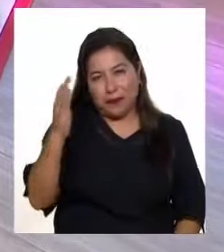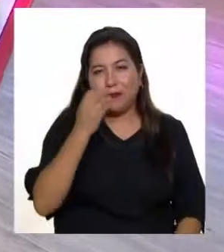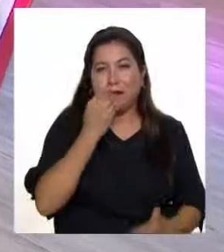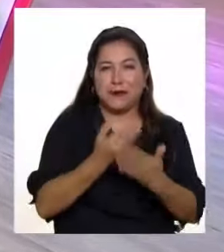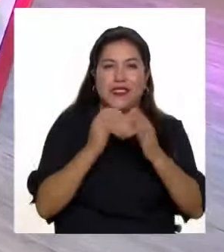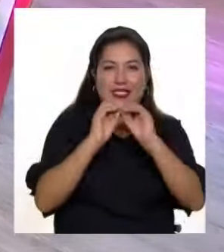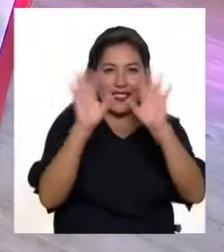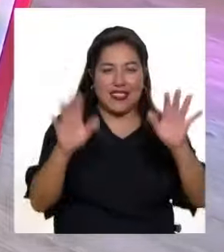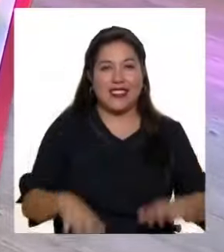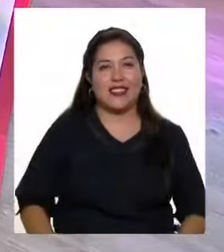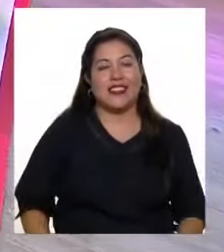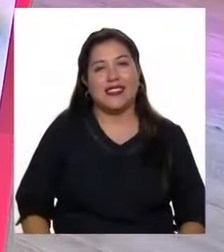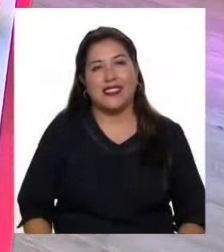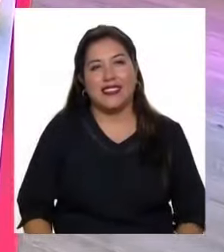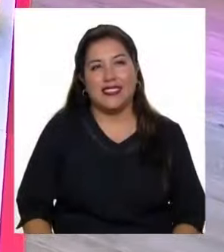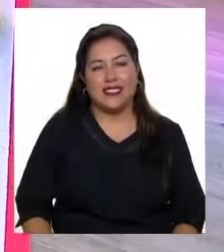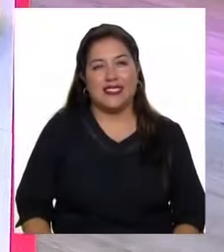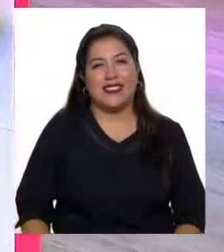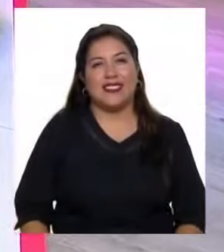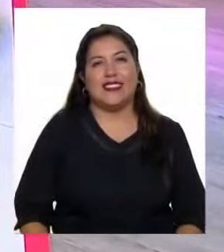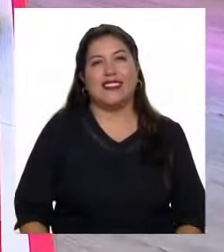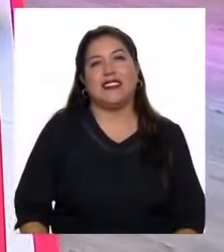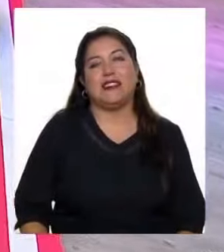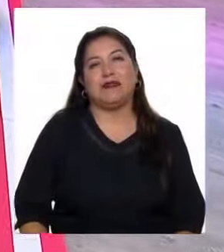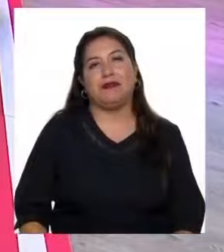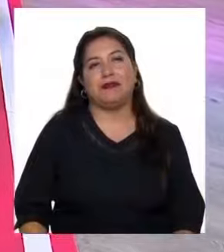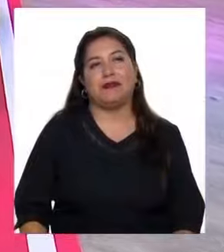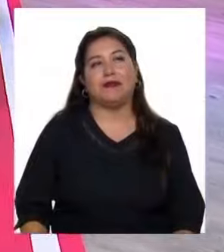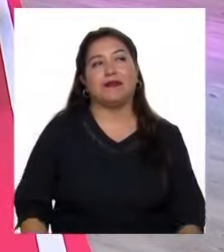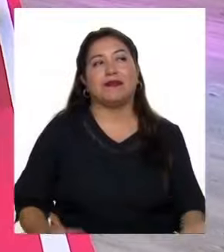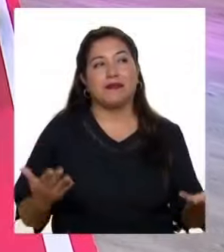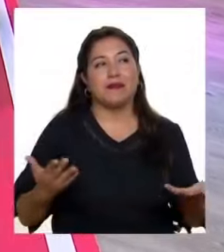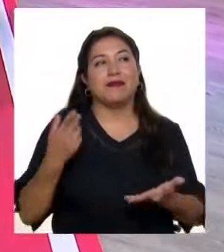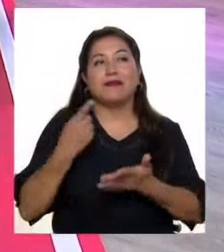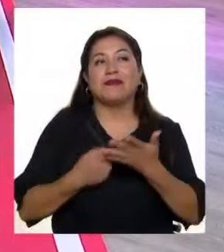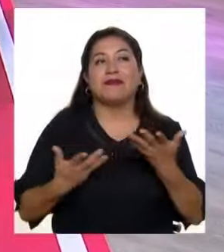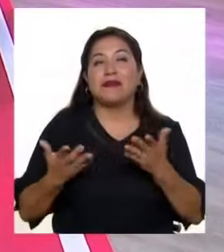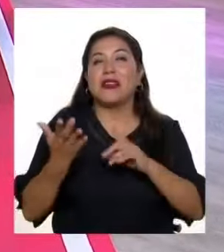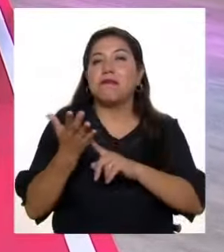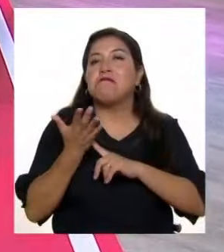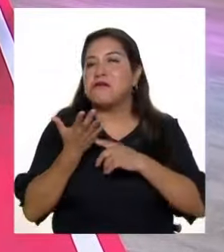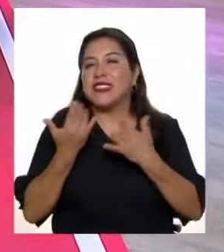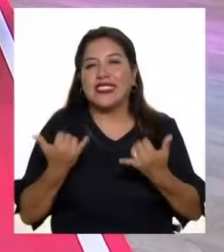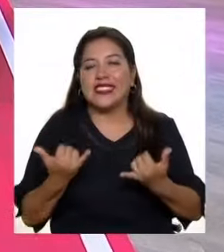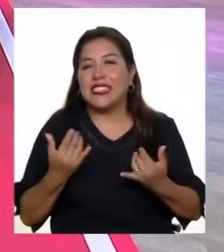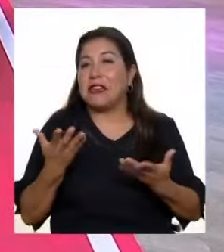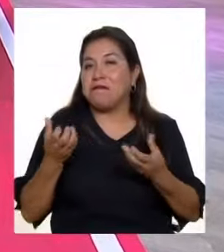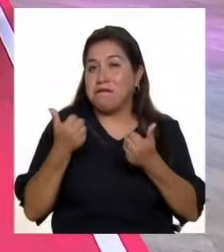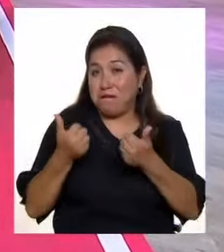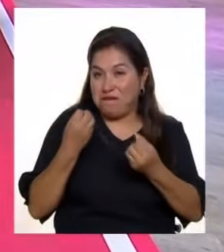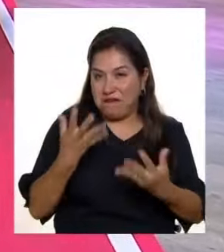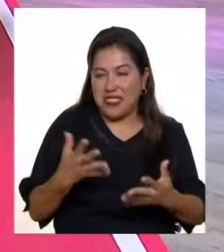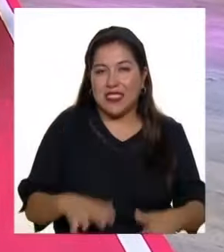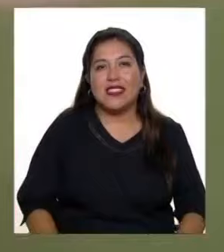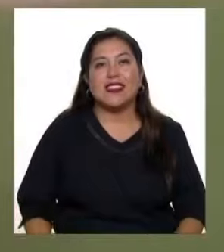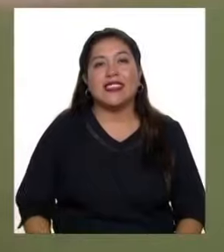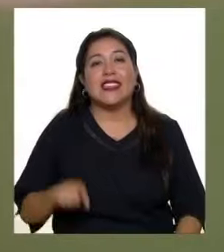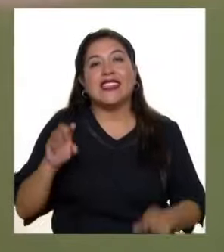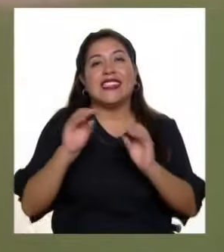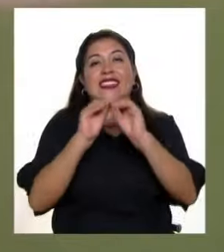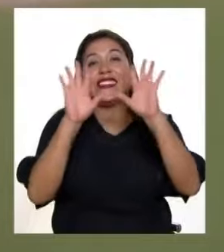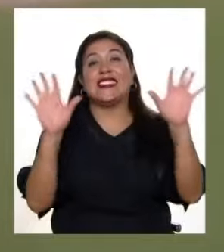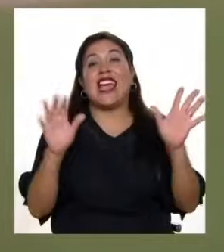estás? No me digas profe. Dije profe, no, que nos estás enseñando. No para tanto. Bien, bien. ¿Cómo estás? En San Valentín hay